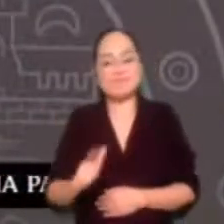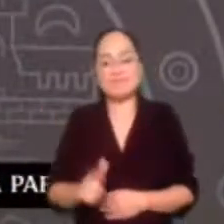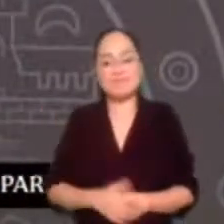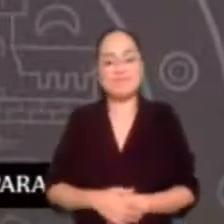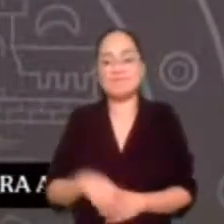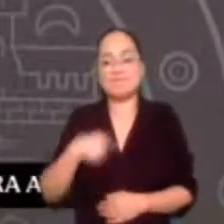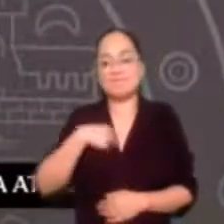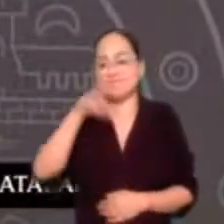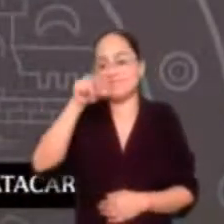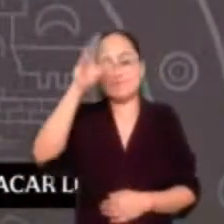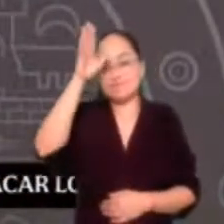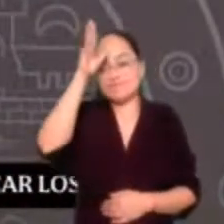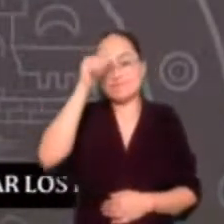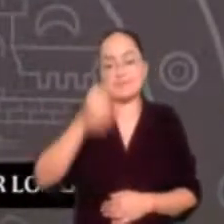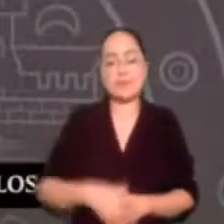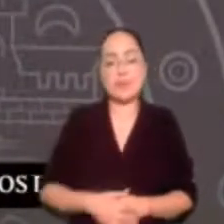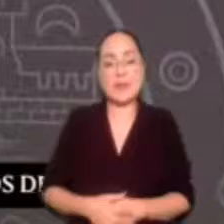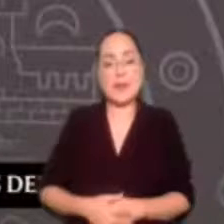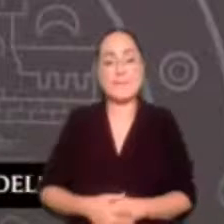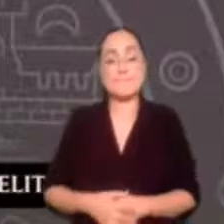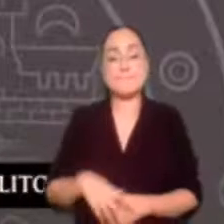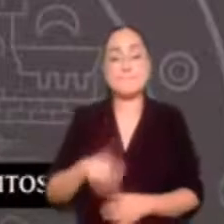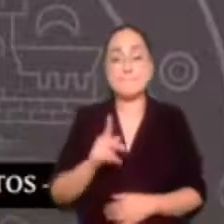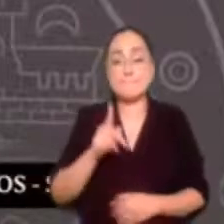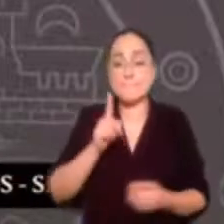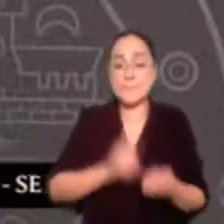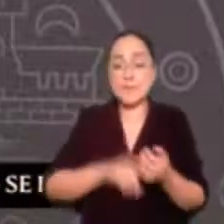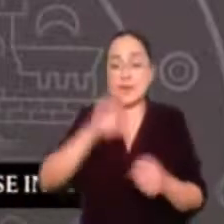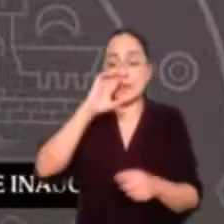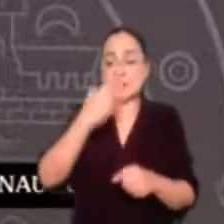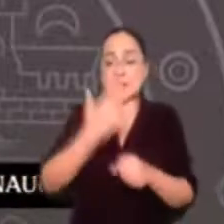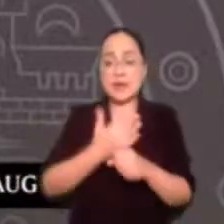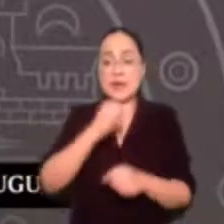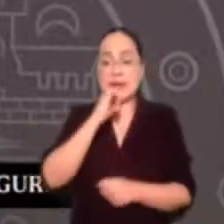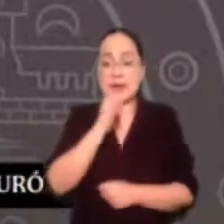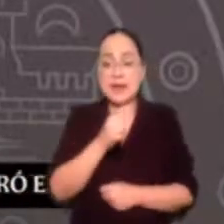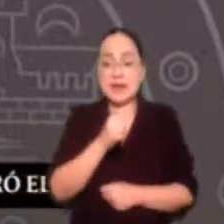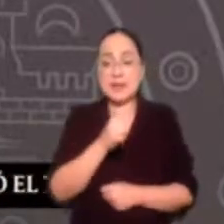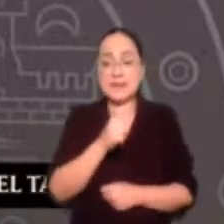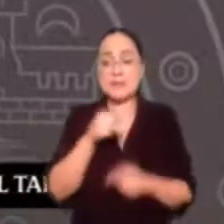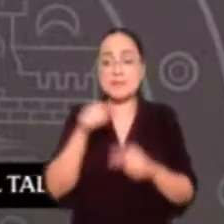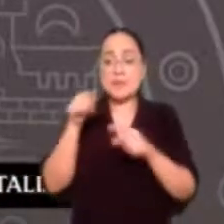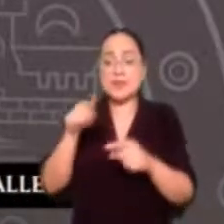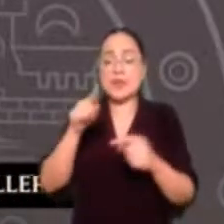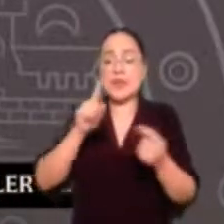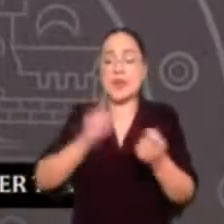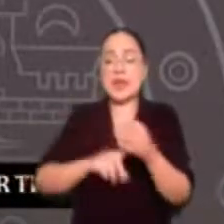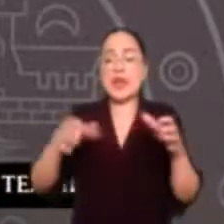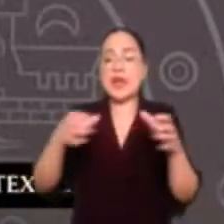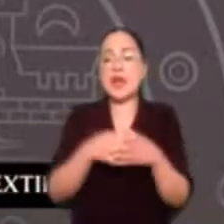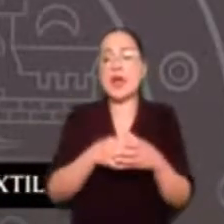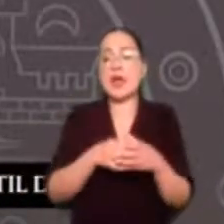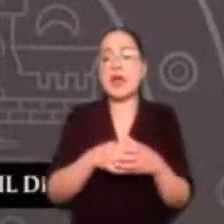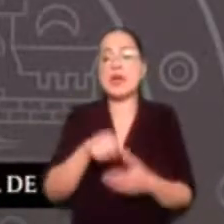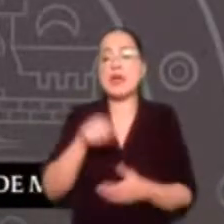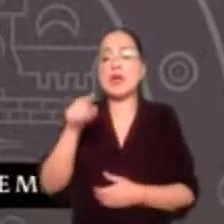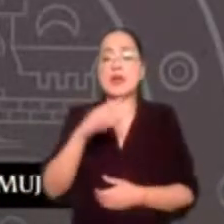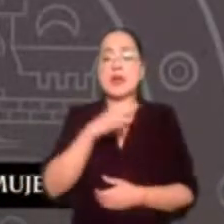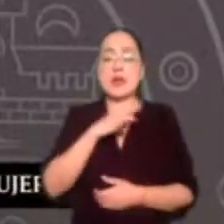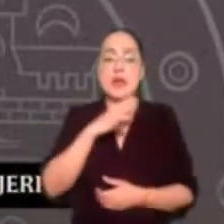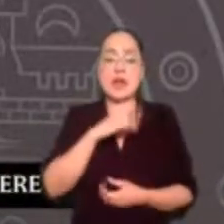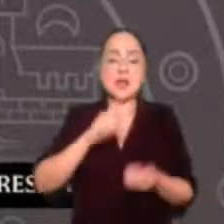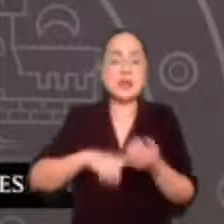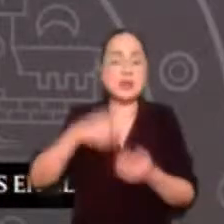Pero esta irresponsabilidad hace que justamente en este imaginario colectivo que